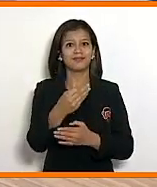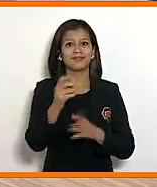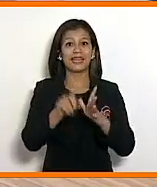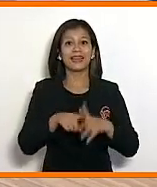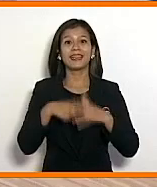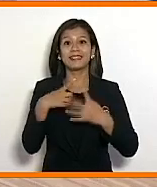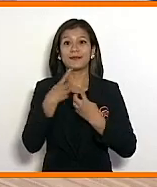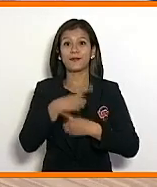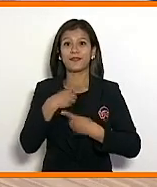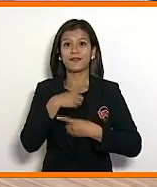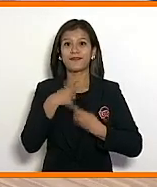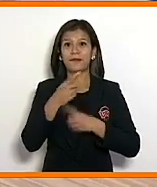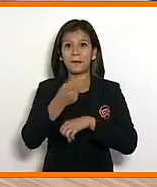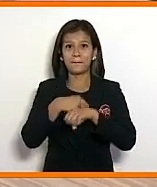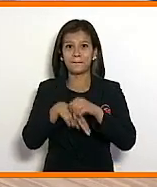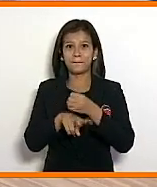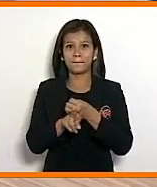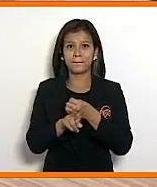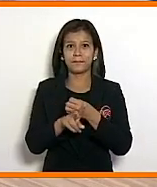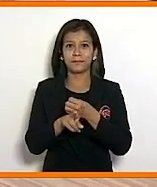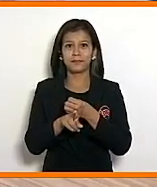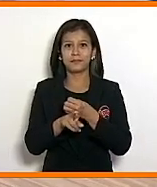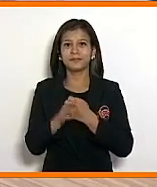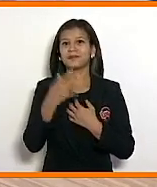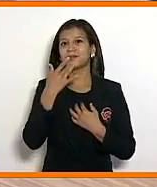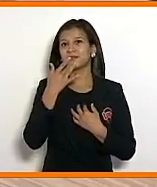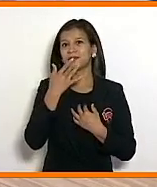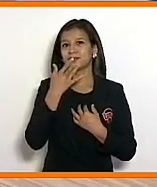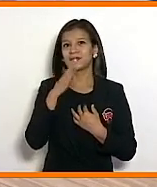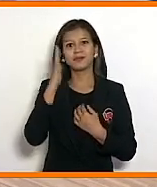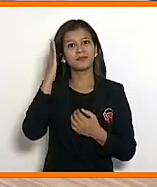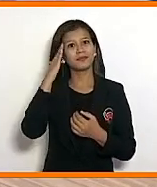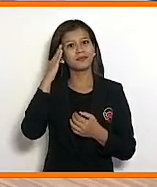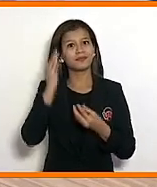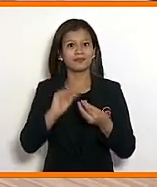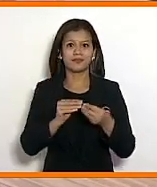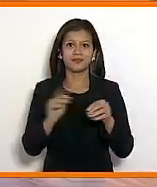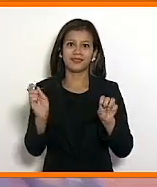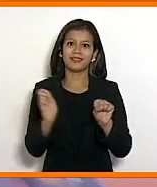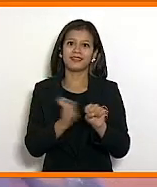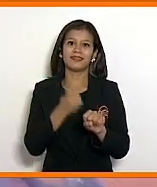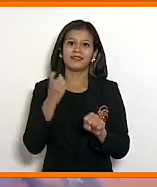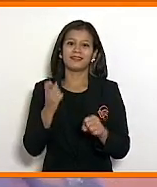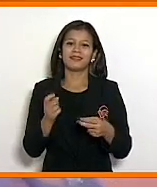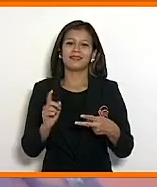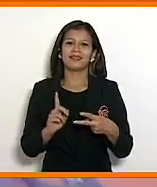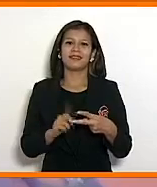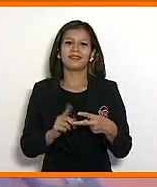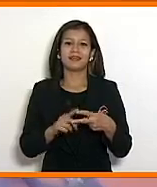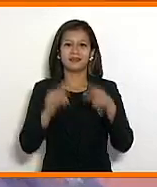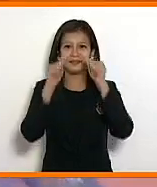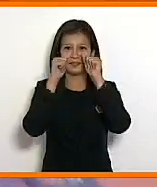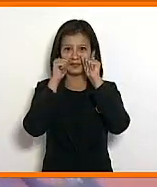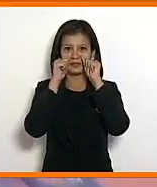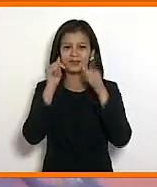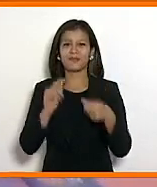a premiados y sus catrachadas. Mucha suerte, se viene el primer número ganador con su primer dígito y estés